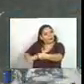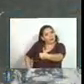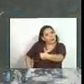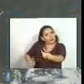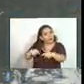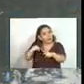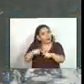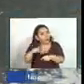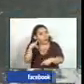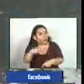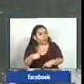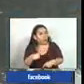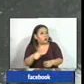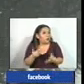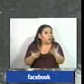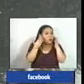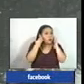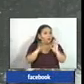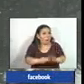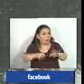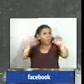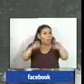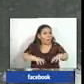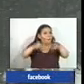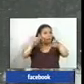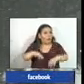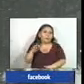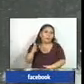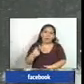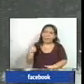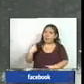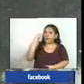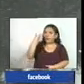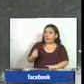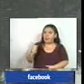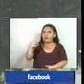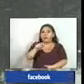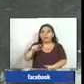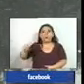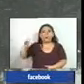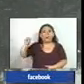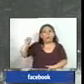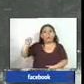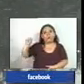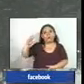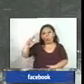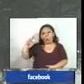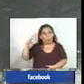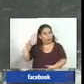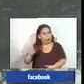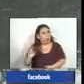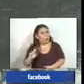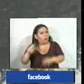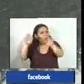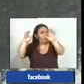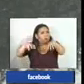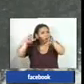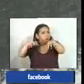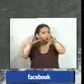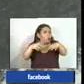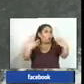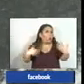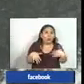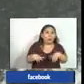prevén hasta ahora no indican una situación de tipo temporal, como la que tuvimos hace unos días con la tormenta tropical marco, sino que está tendiendo a un escenario más de